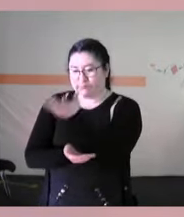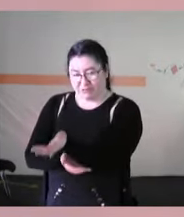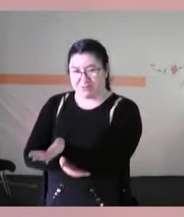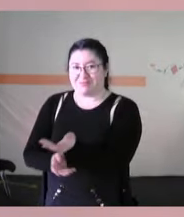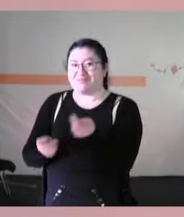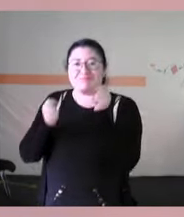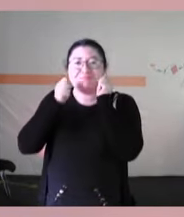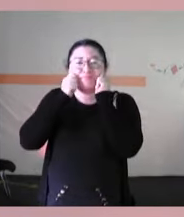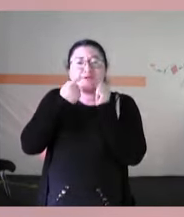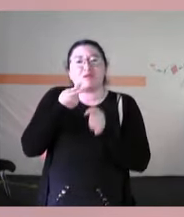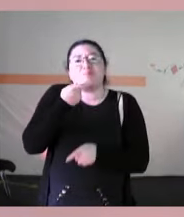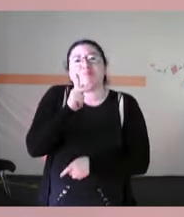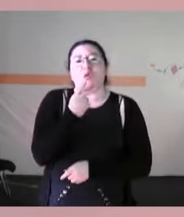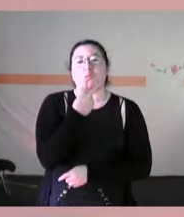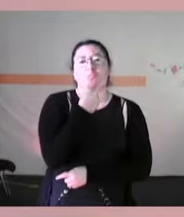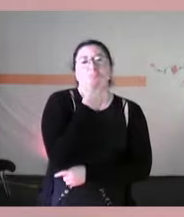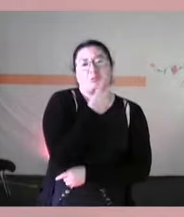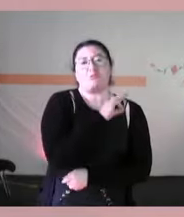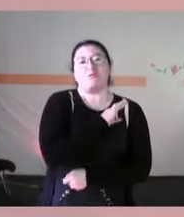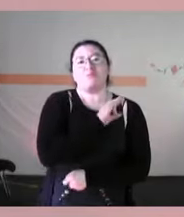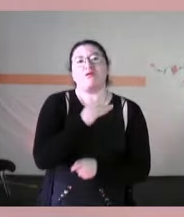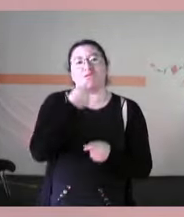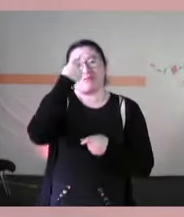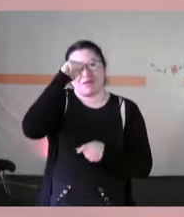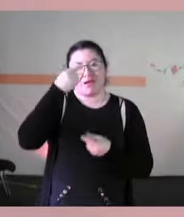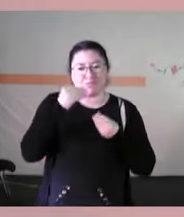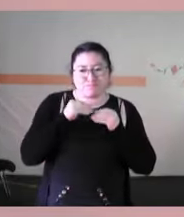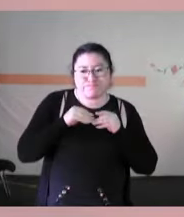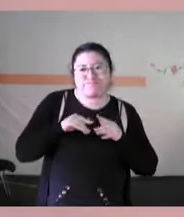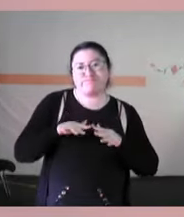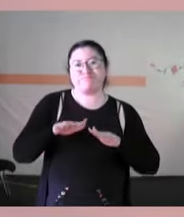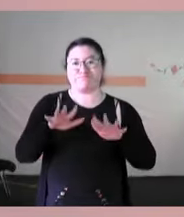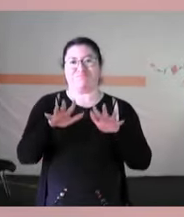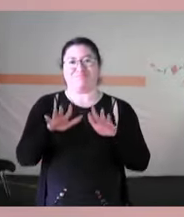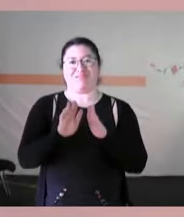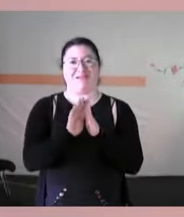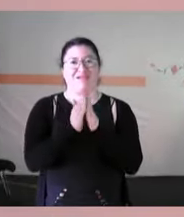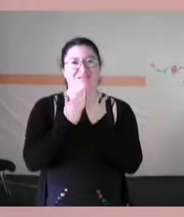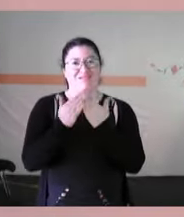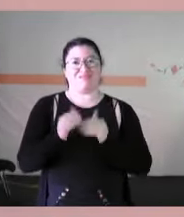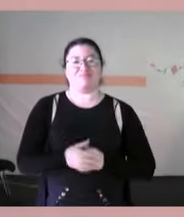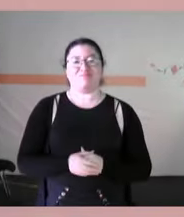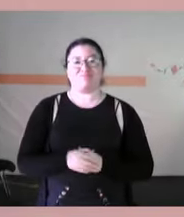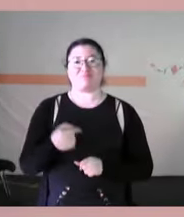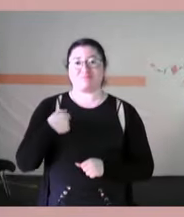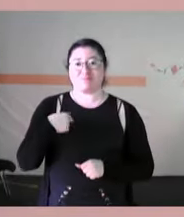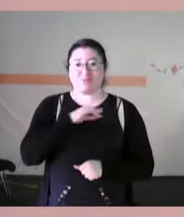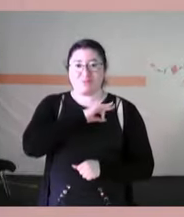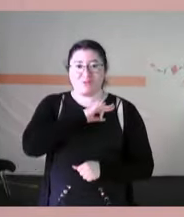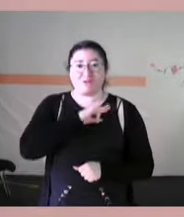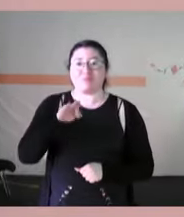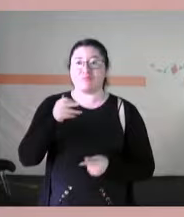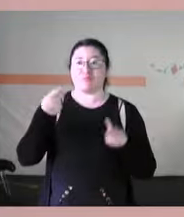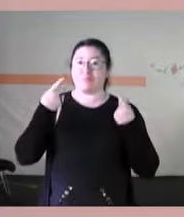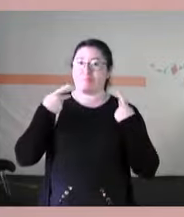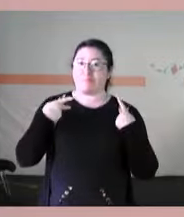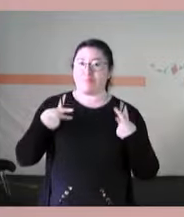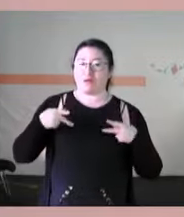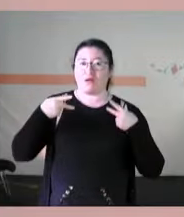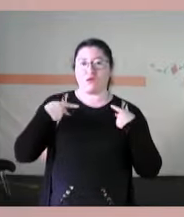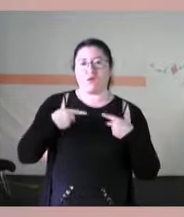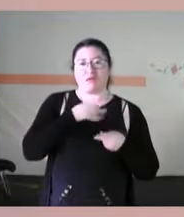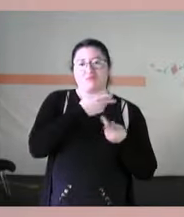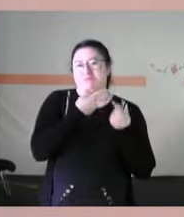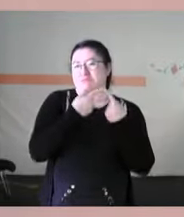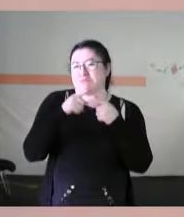un par, aunque sea. Que yo pueda dirigirme a la gente mayor,